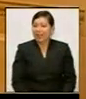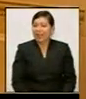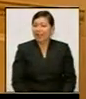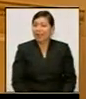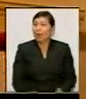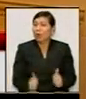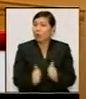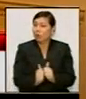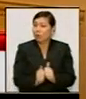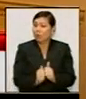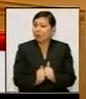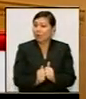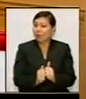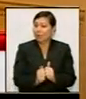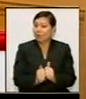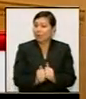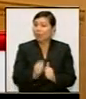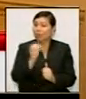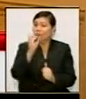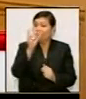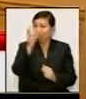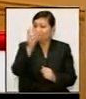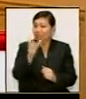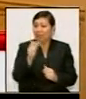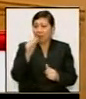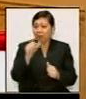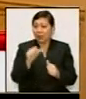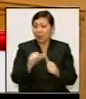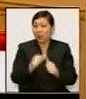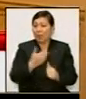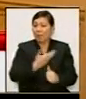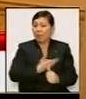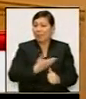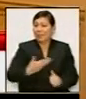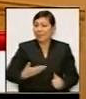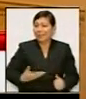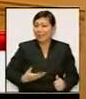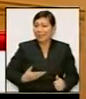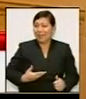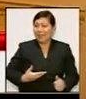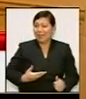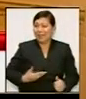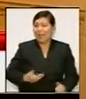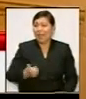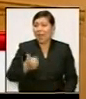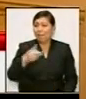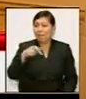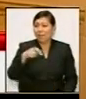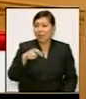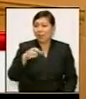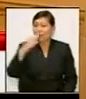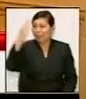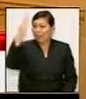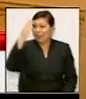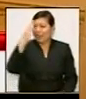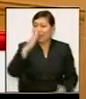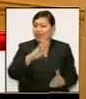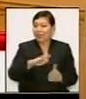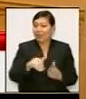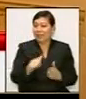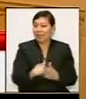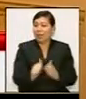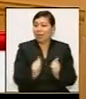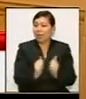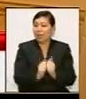que al lado de su cuerpo esté la placa de recuerdo del presidente Belaúnde, a quien él sirvió con lealtad y